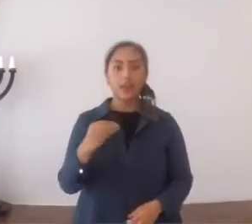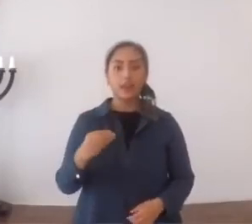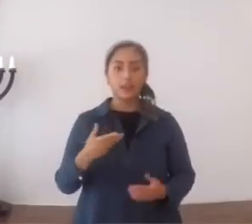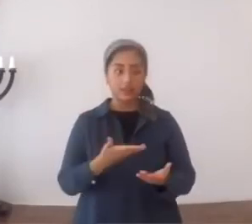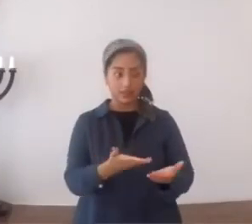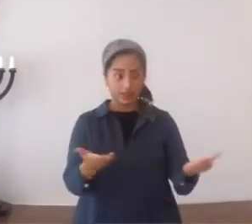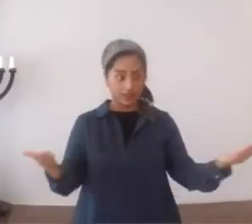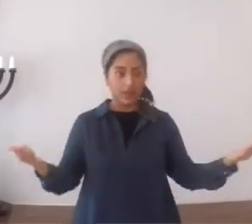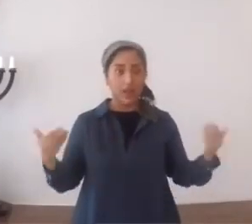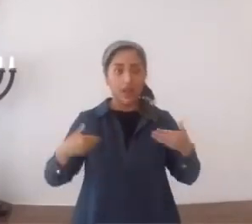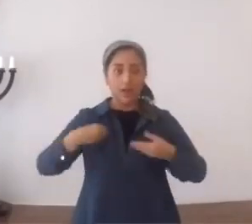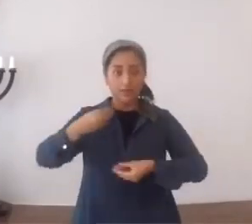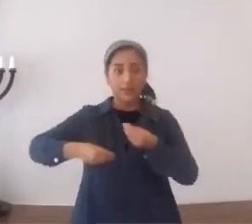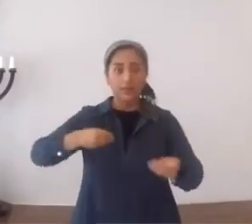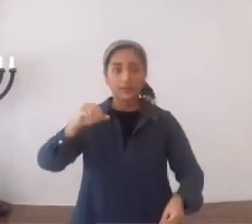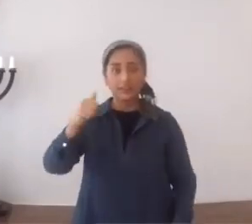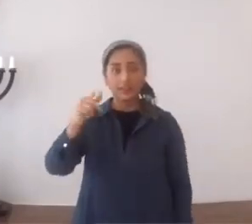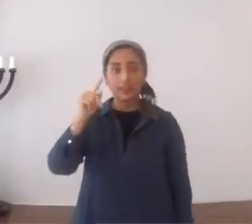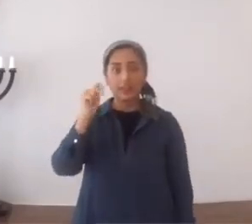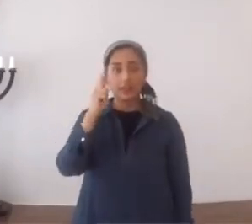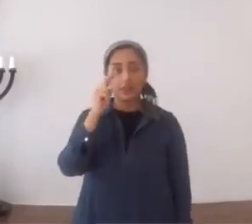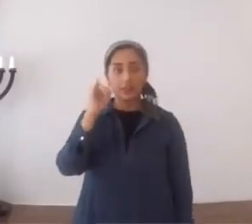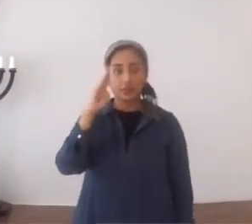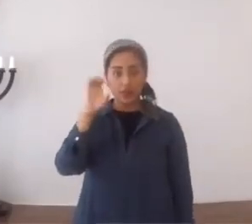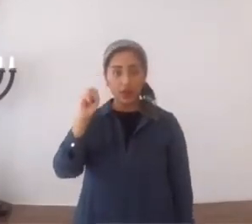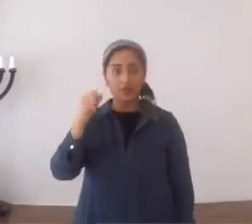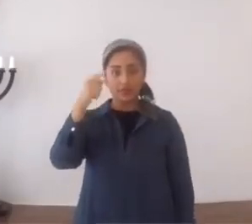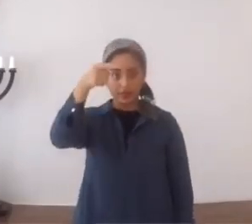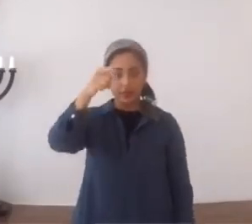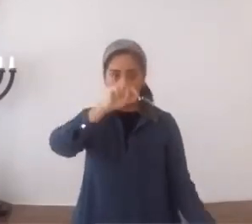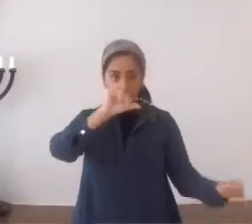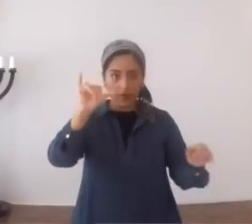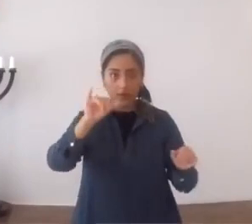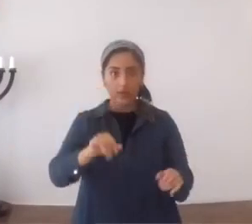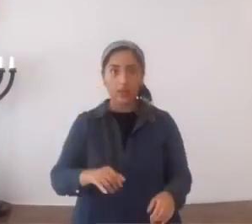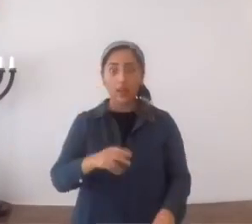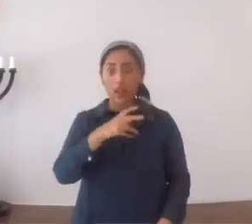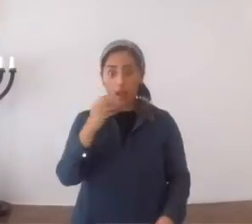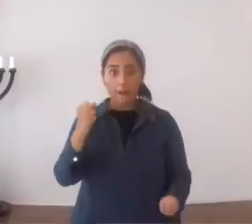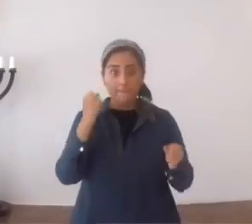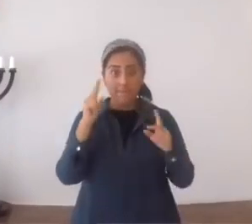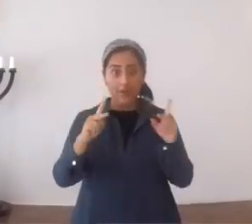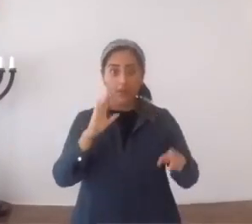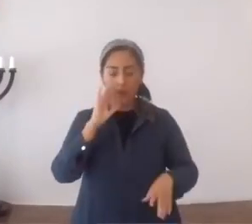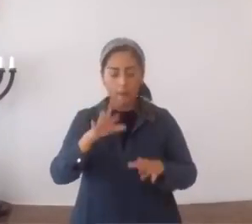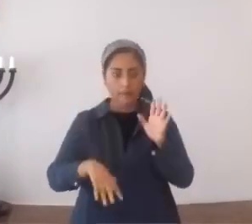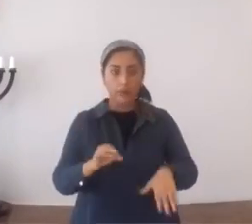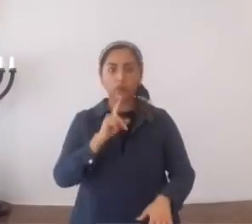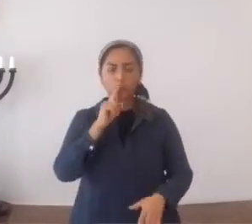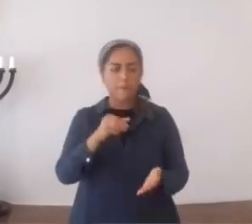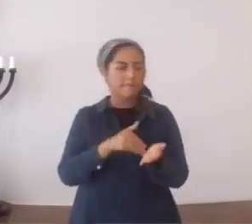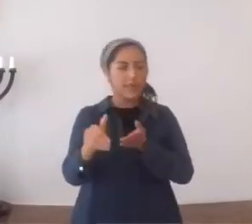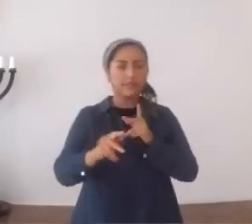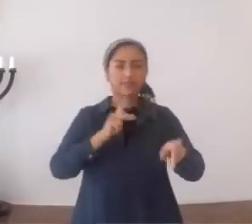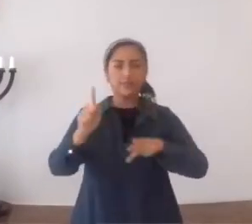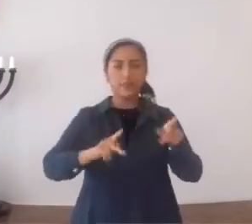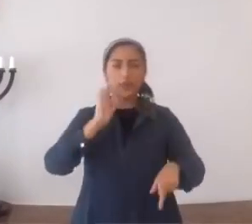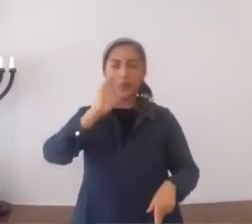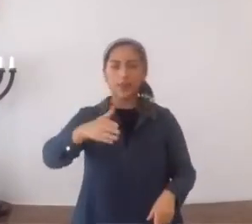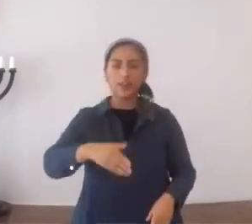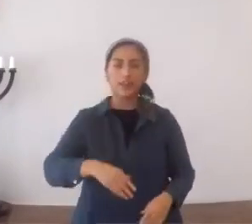Y aquí está la descendencia de las 10 tribus y allá también. Y van a despertar millones de